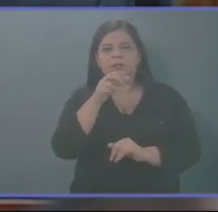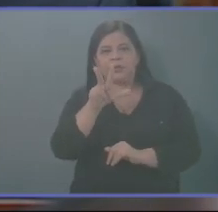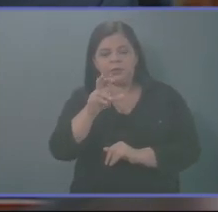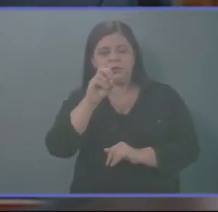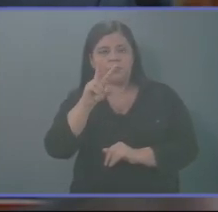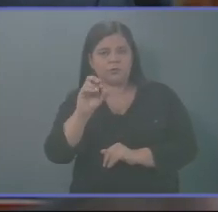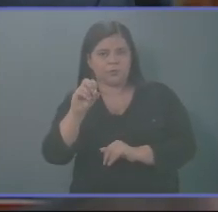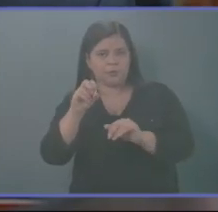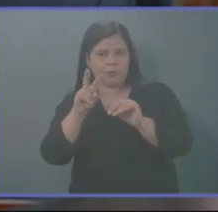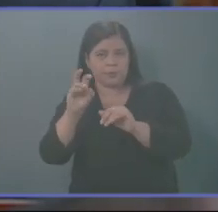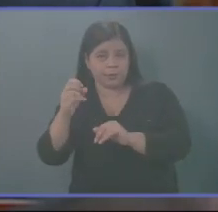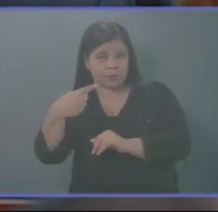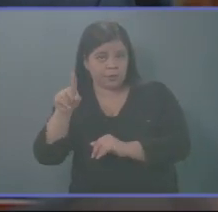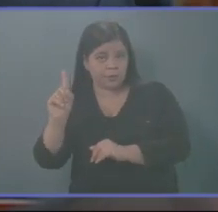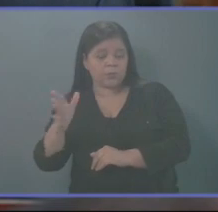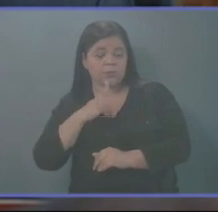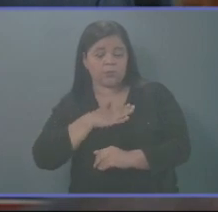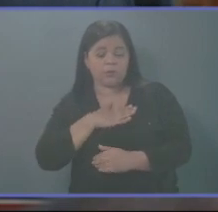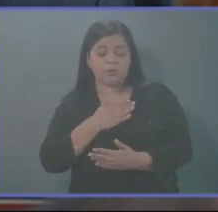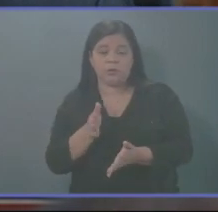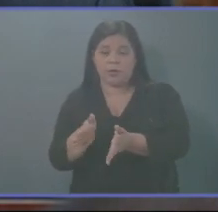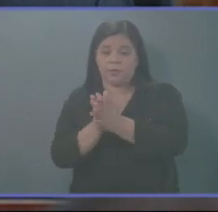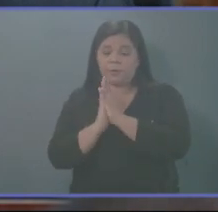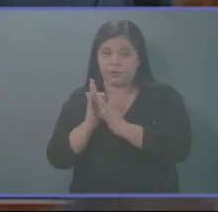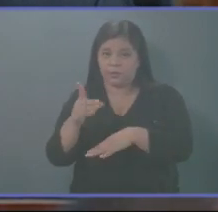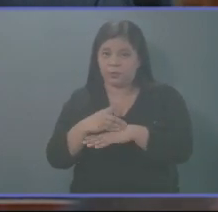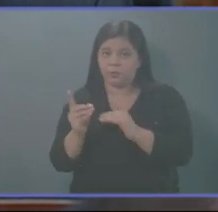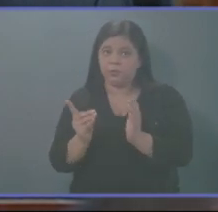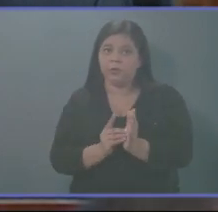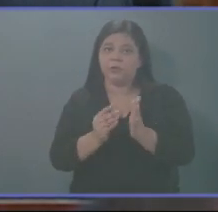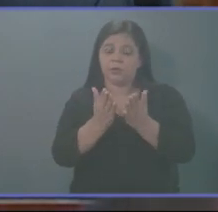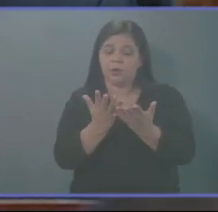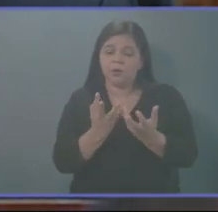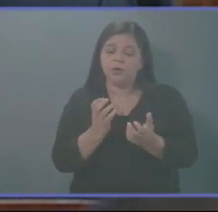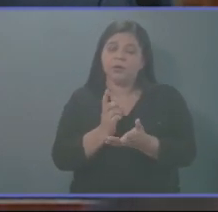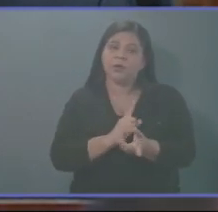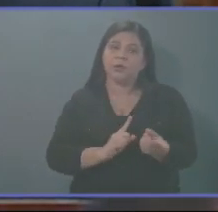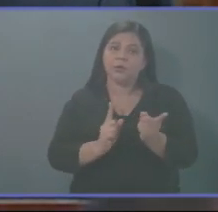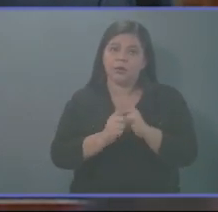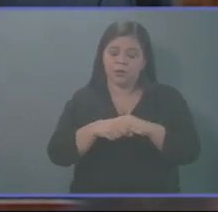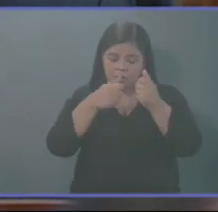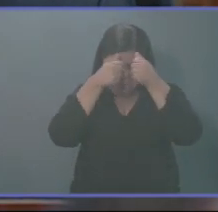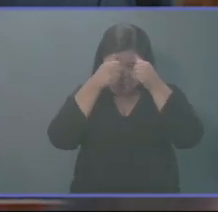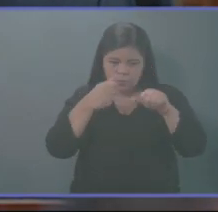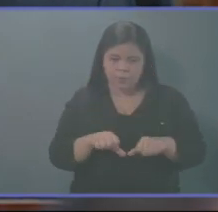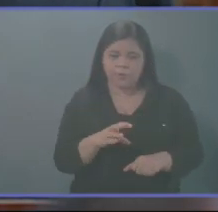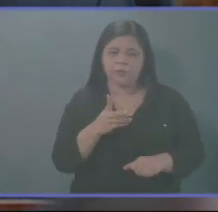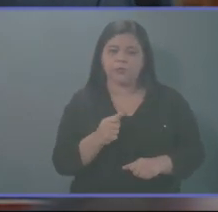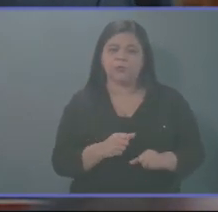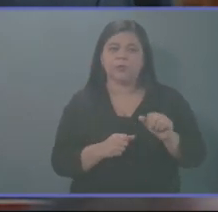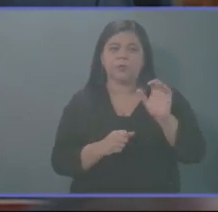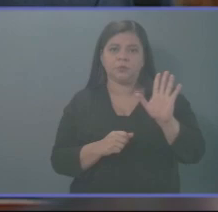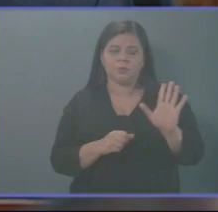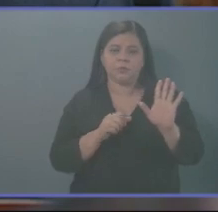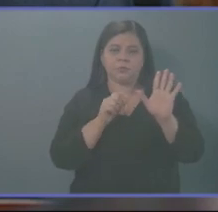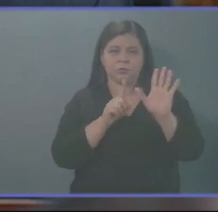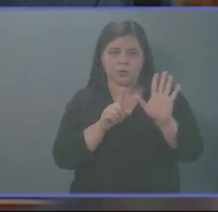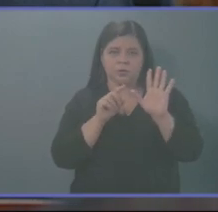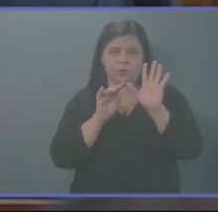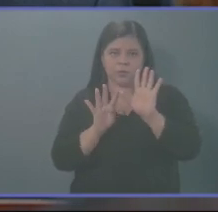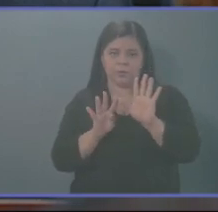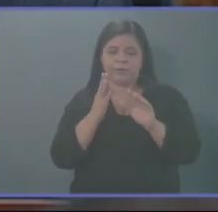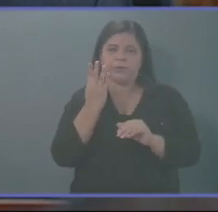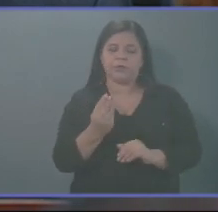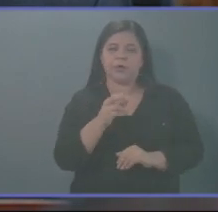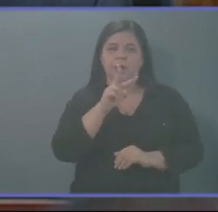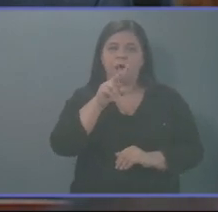1837-3-2020-1, que contiene solicitud de varios diputados en el sentido se modifique el acuerdo número 569 de fecha del